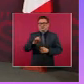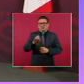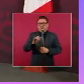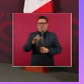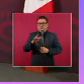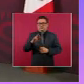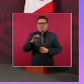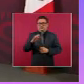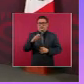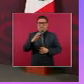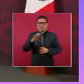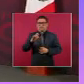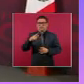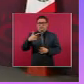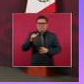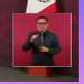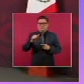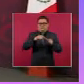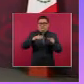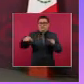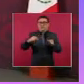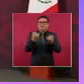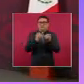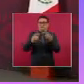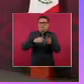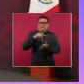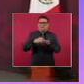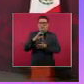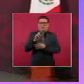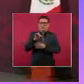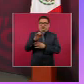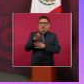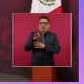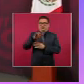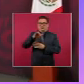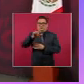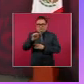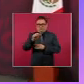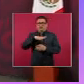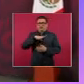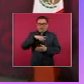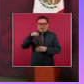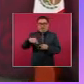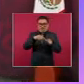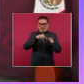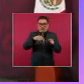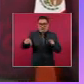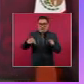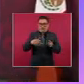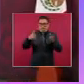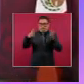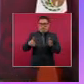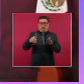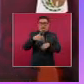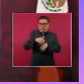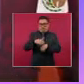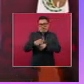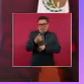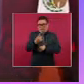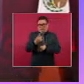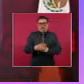Escárcega, pasando por Candelaria, y ese es el tramo 1 que le